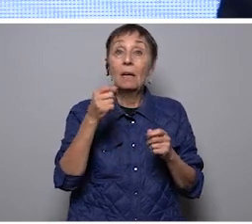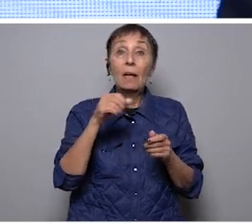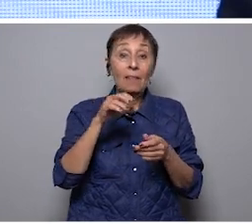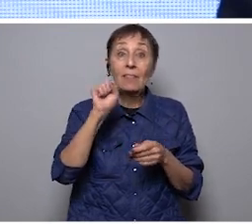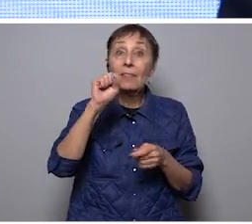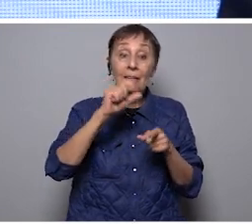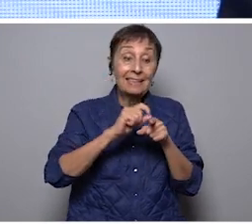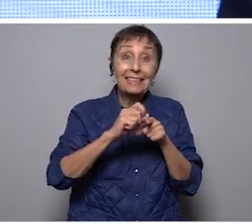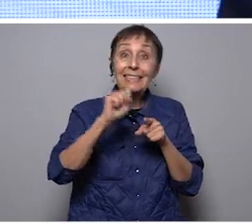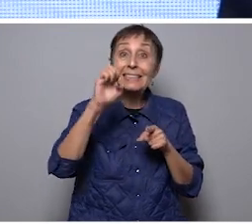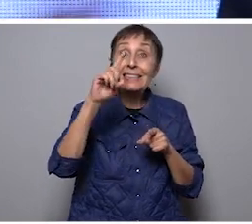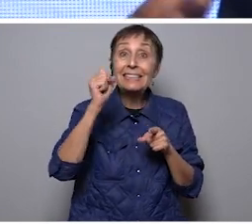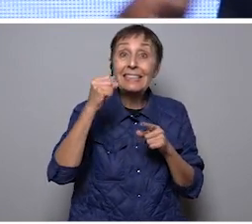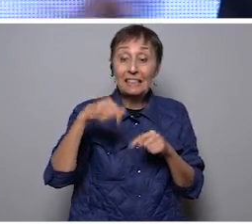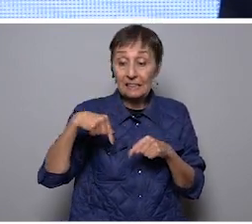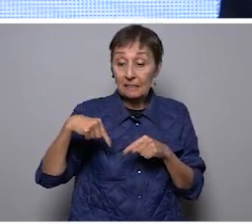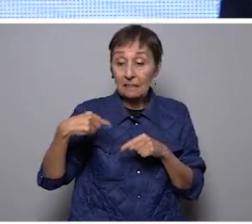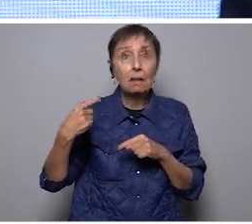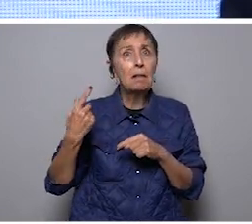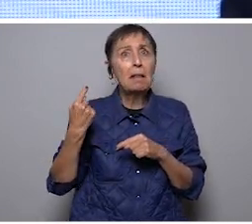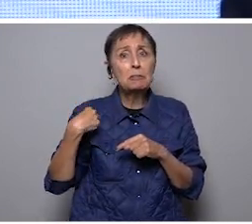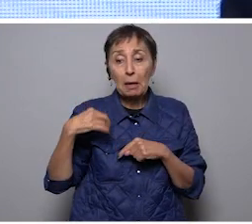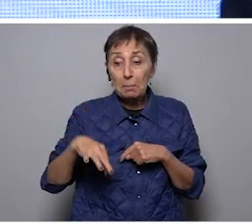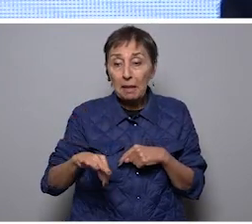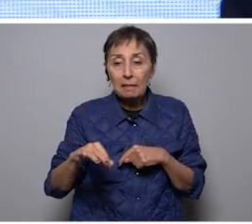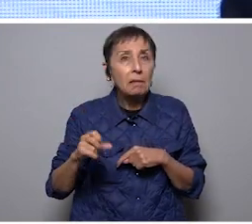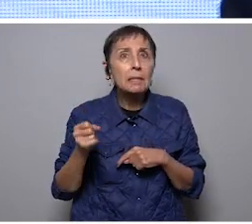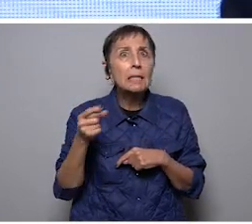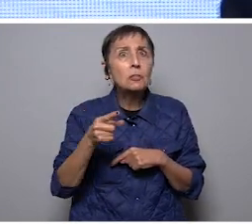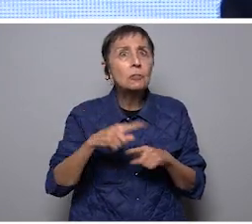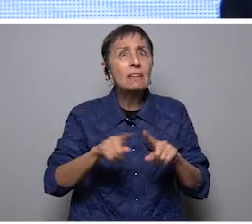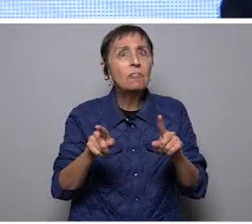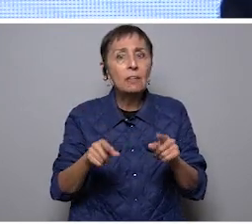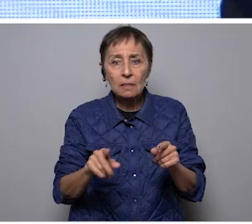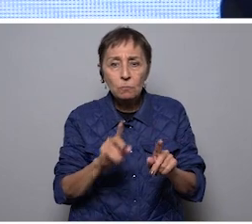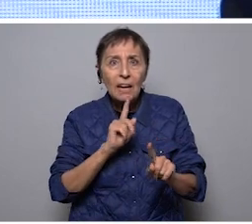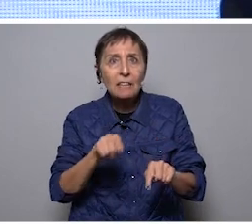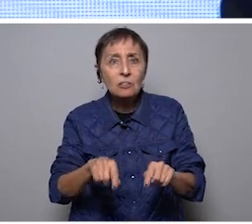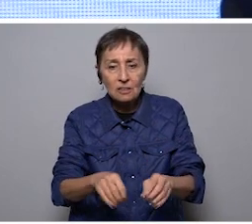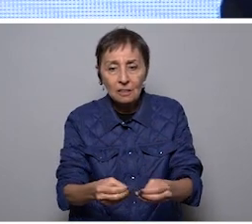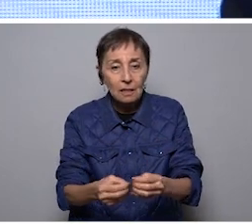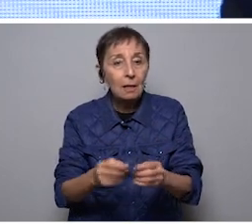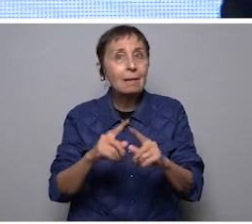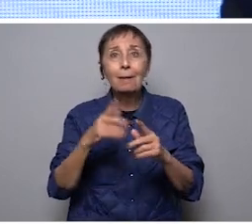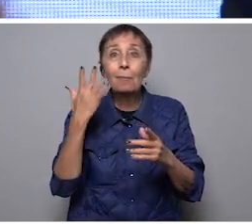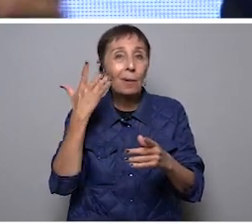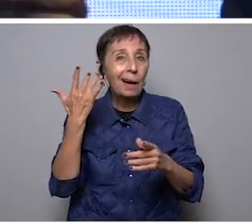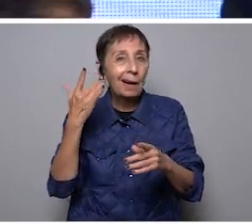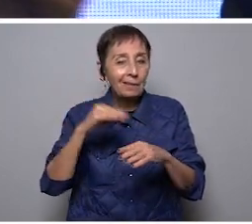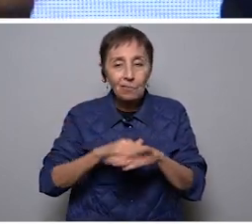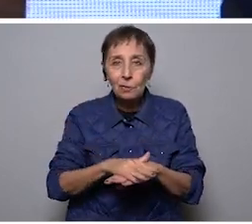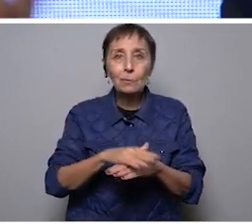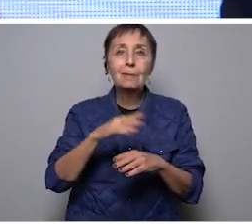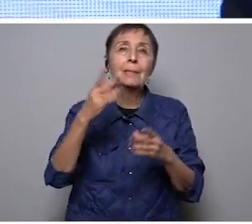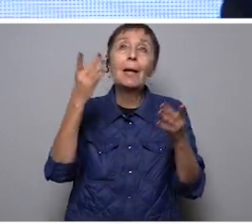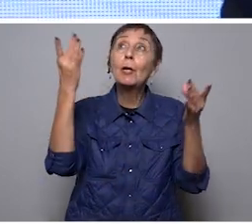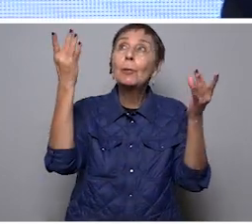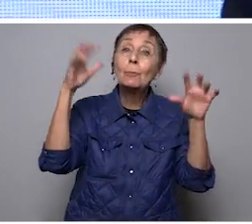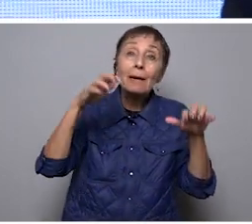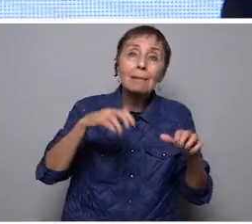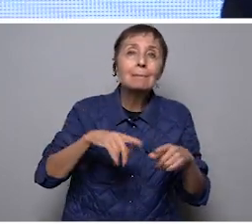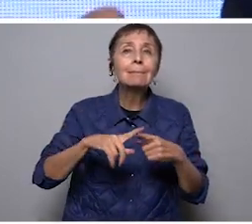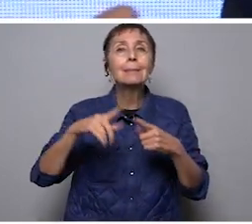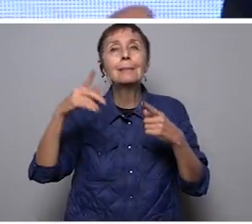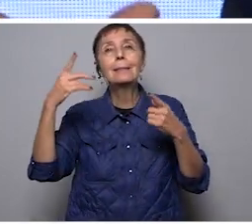distinta en el siguiente Según como esté el la temperatura la lluvia la humedad etcétera si tenemos